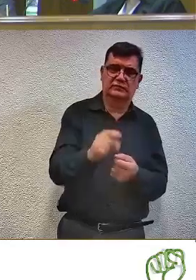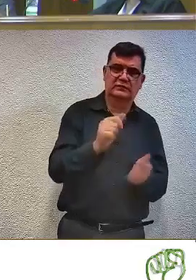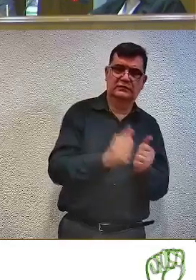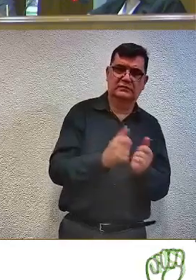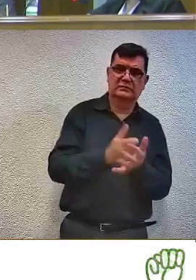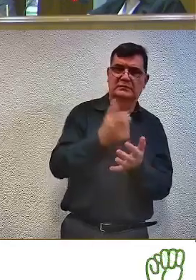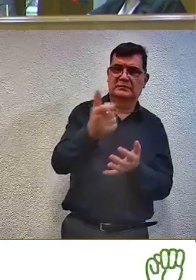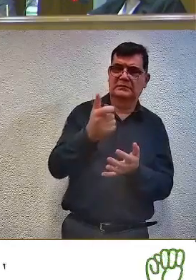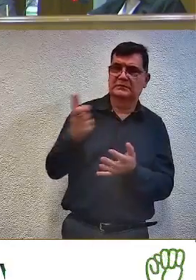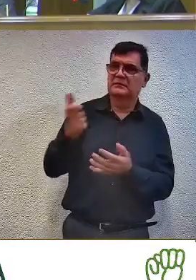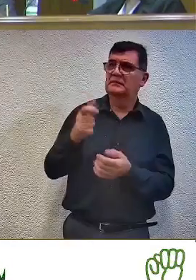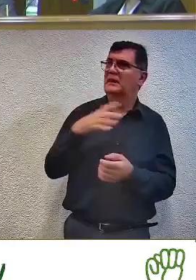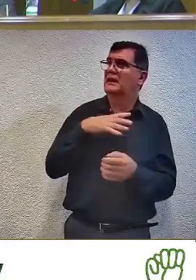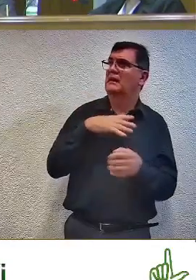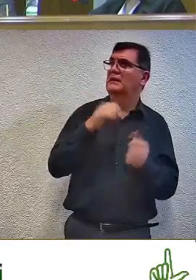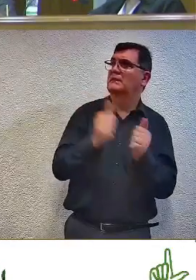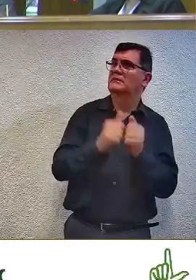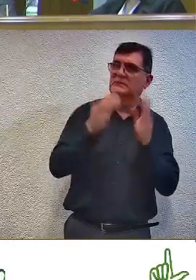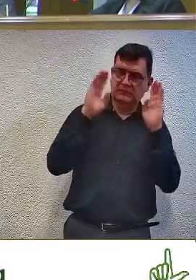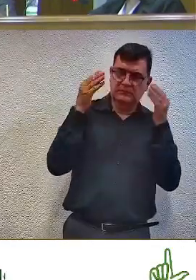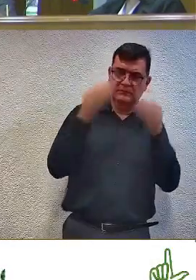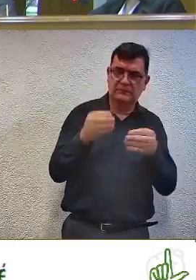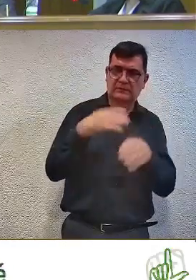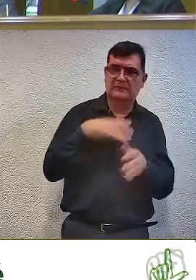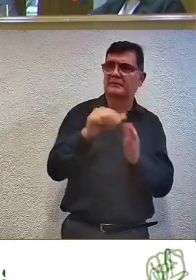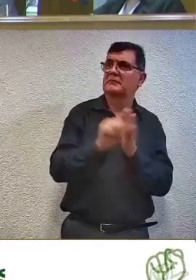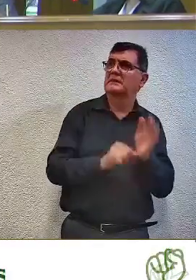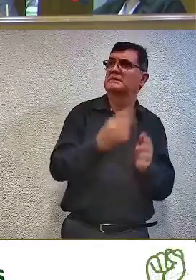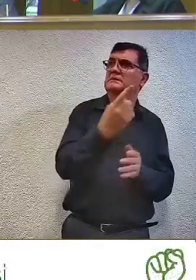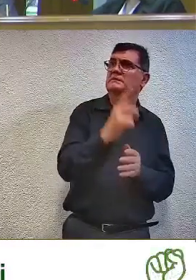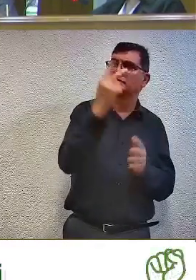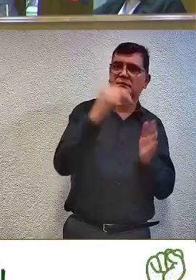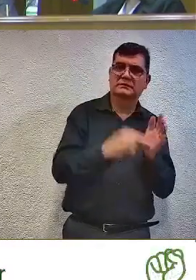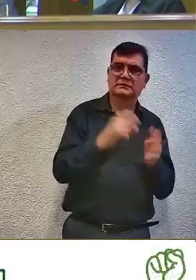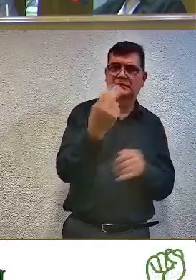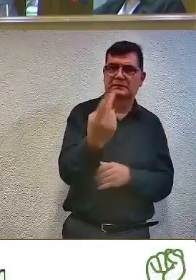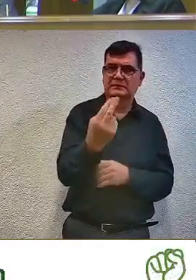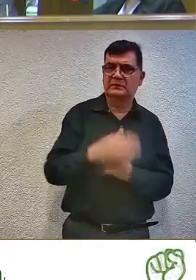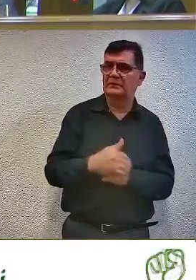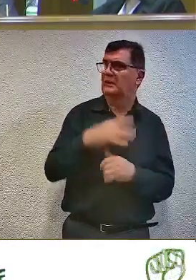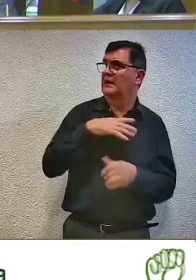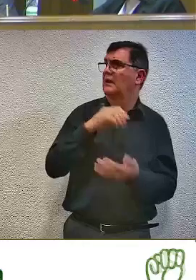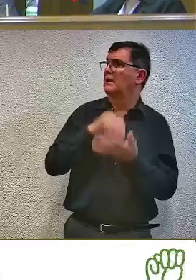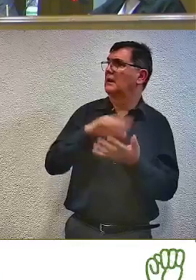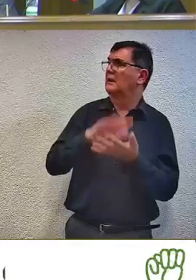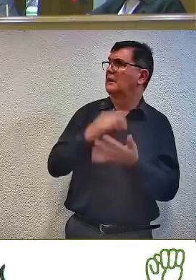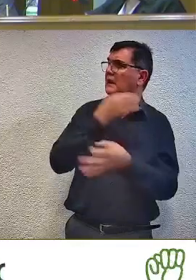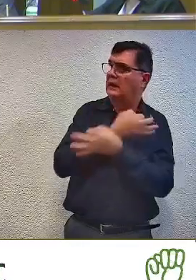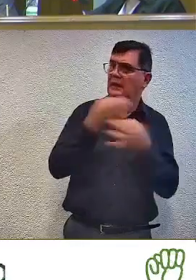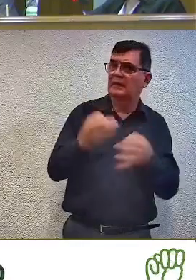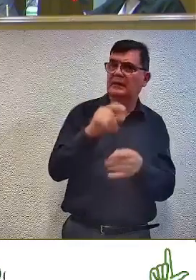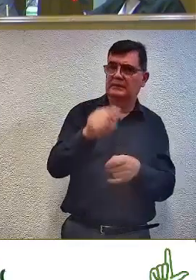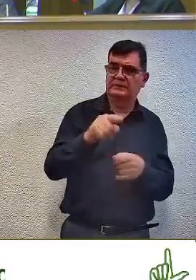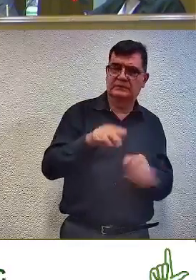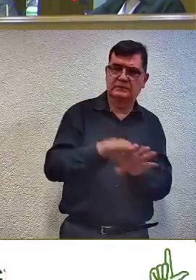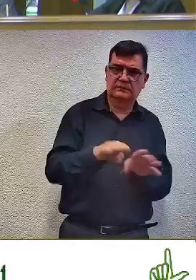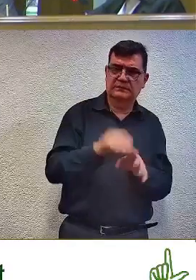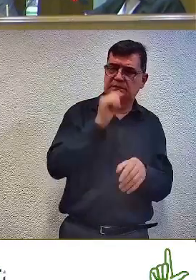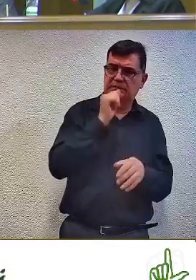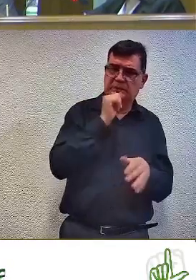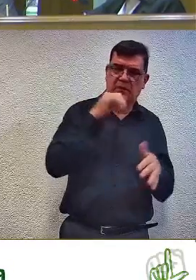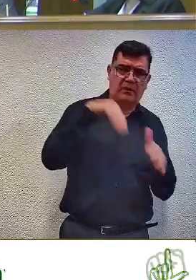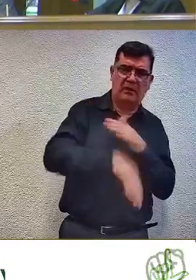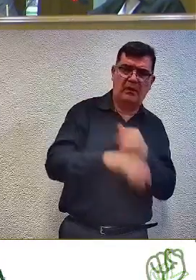las prerrogativas ordinarias y específicas del mes de diciembre de 2025, se advierte que estas últimas no se encuentran